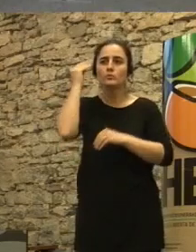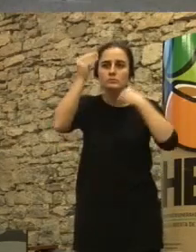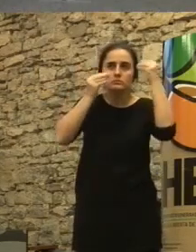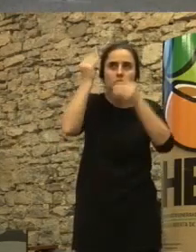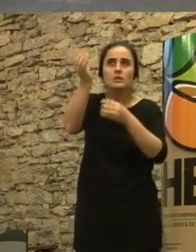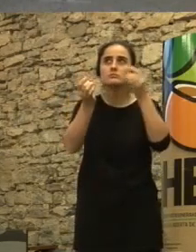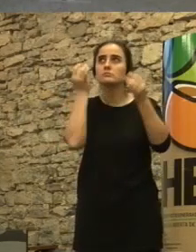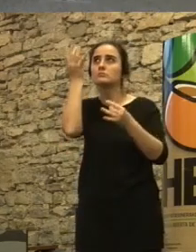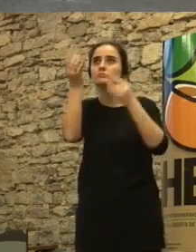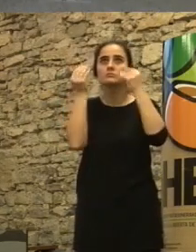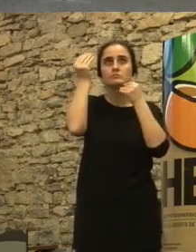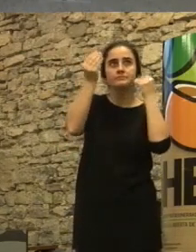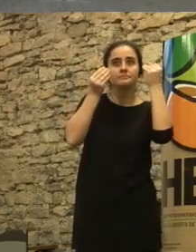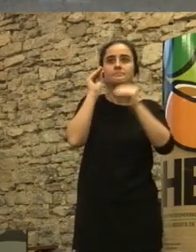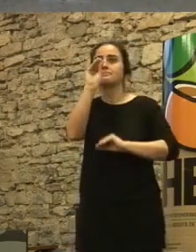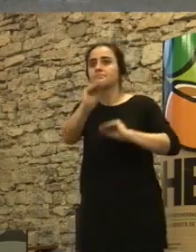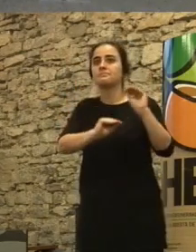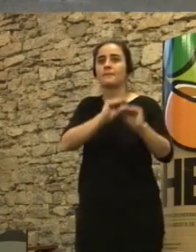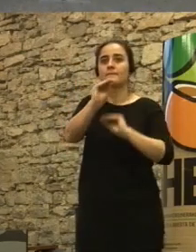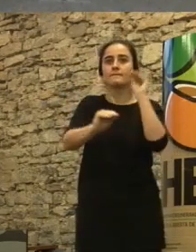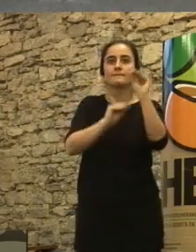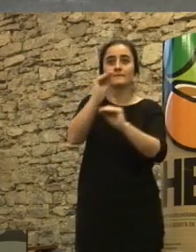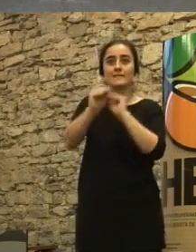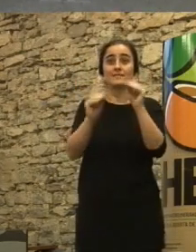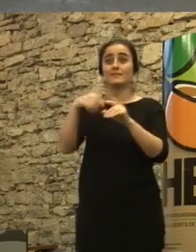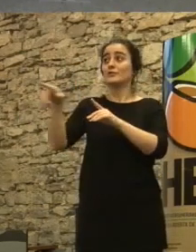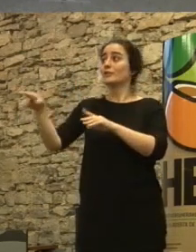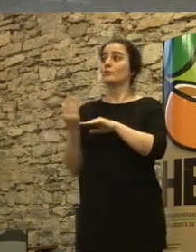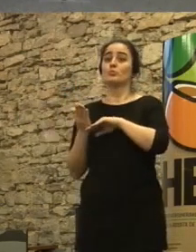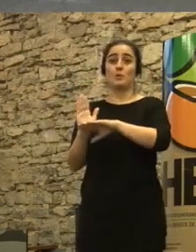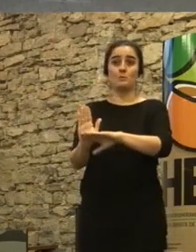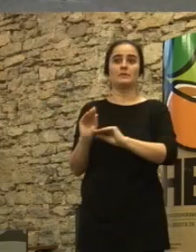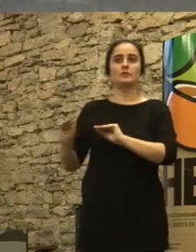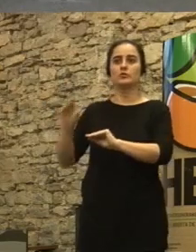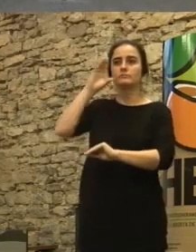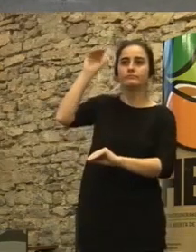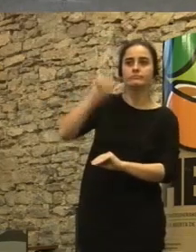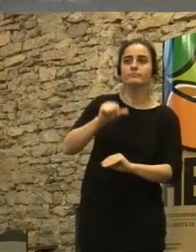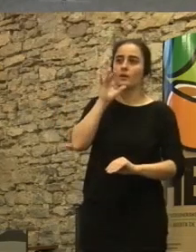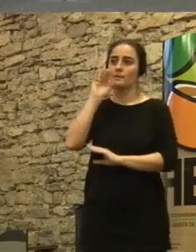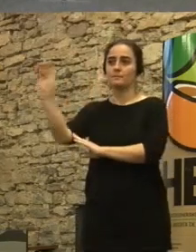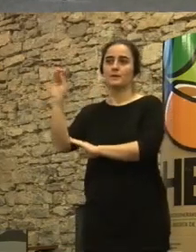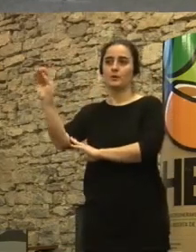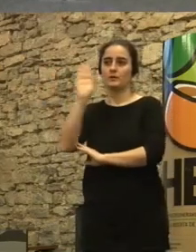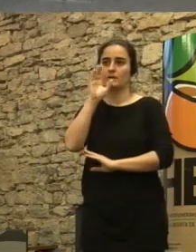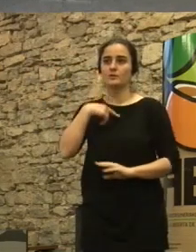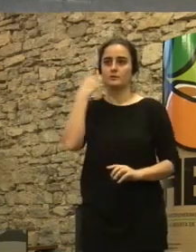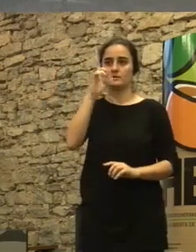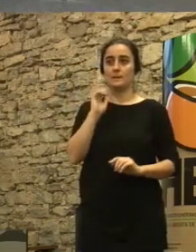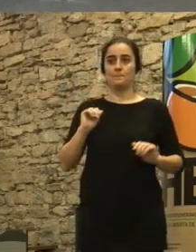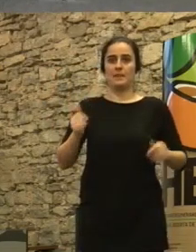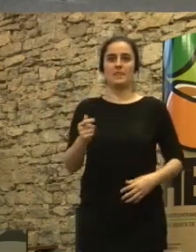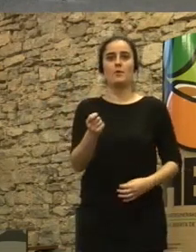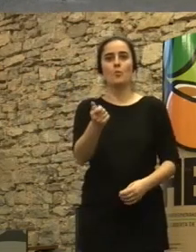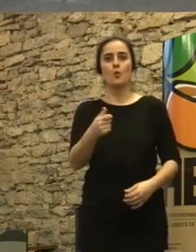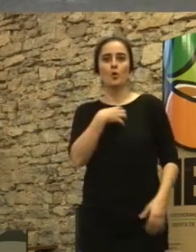la cabeza mientras escuchabais las propuestas que nos ha trasladado Antonella, pues las planteéis. Yo os invito, ya sé que cuesta un poquito al principio